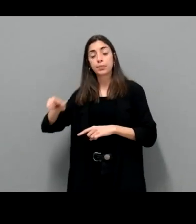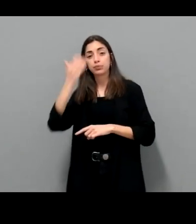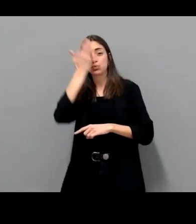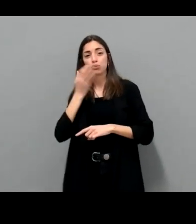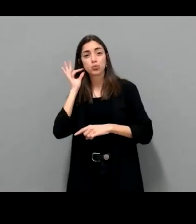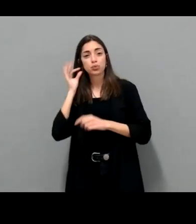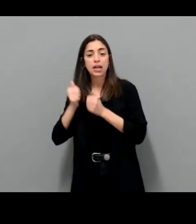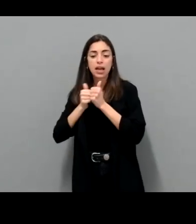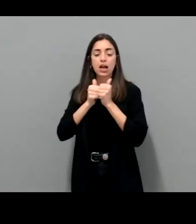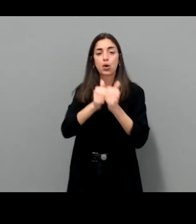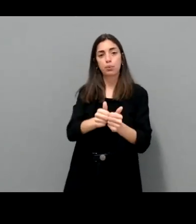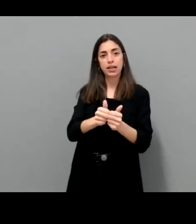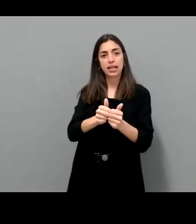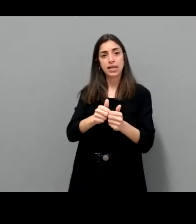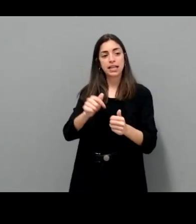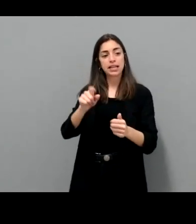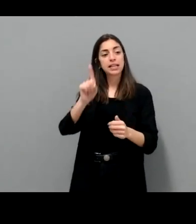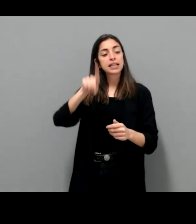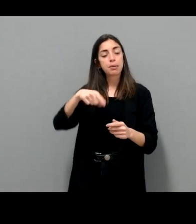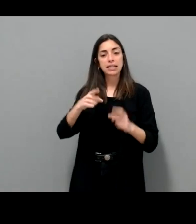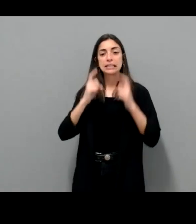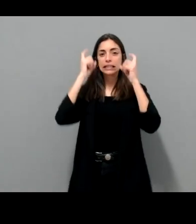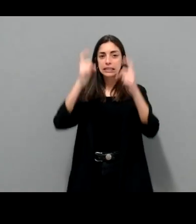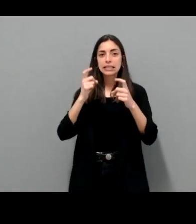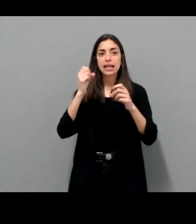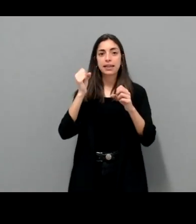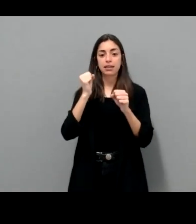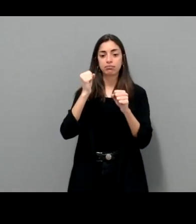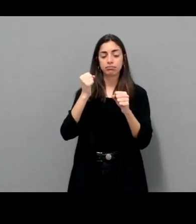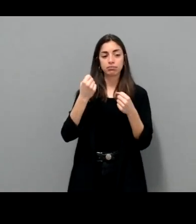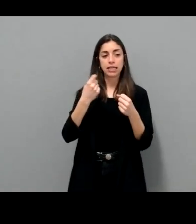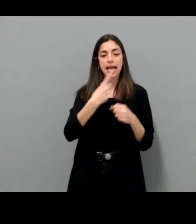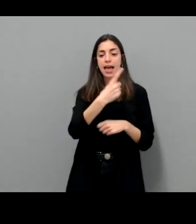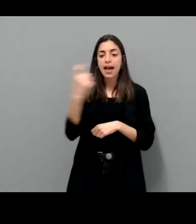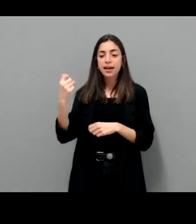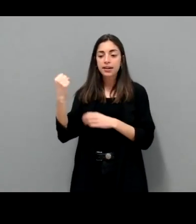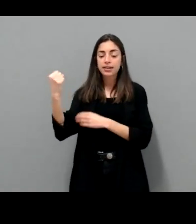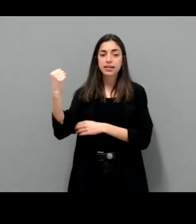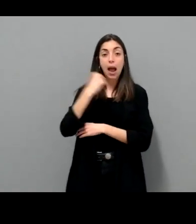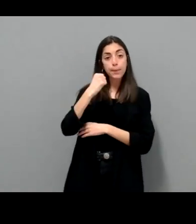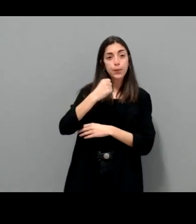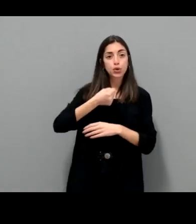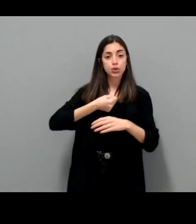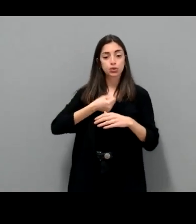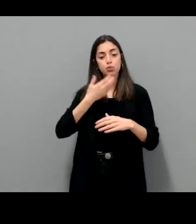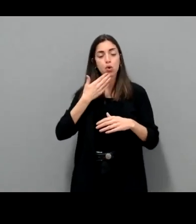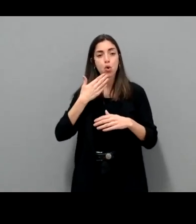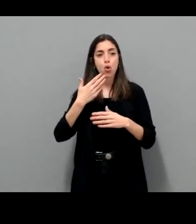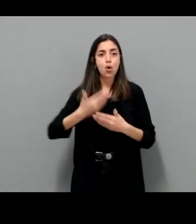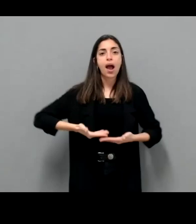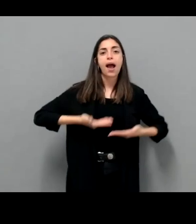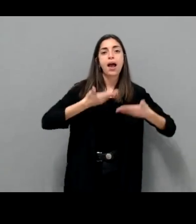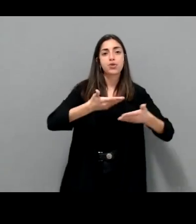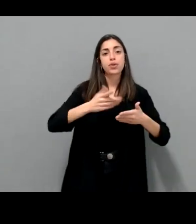para lograr que sean incorporadas junto a sus necesidades a la normativa estatal. Por eso,